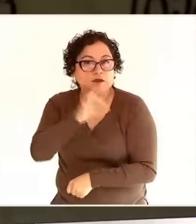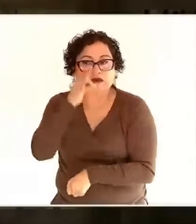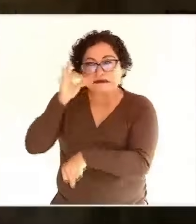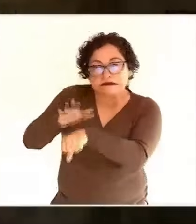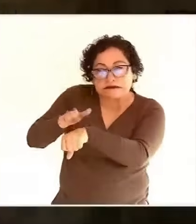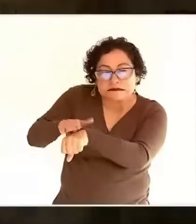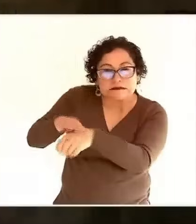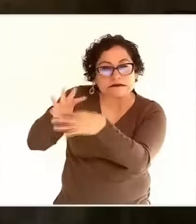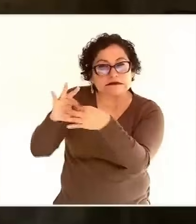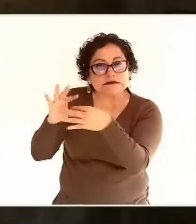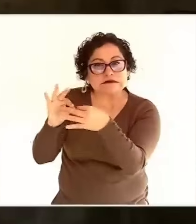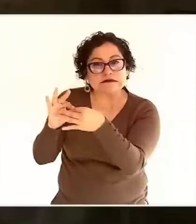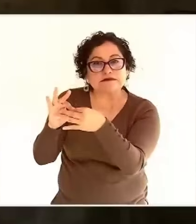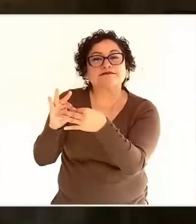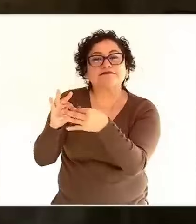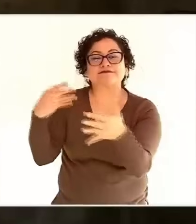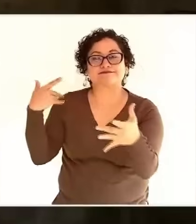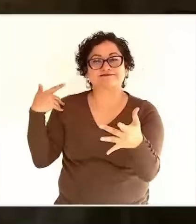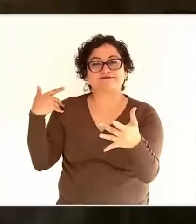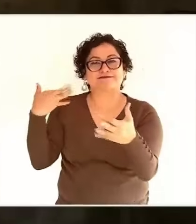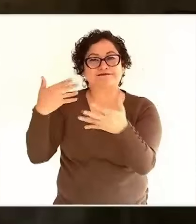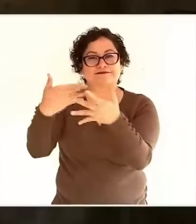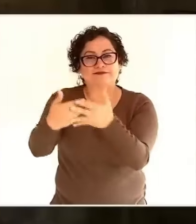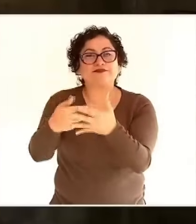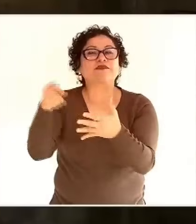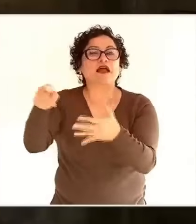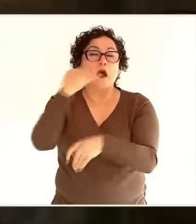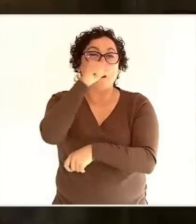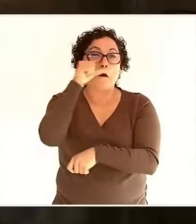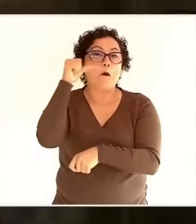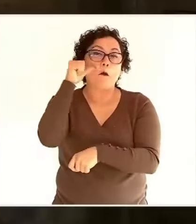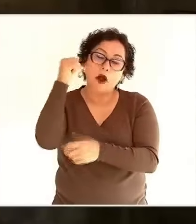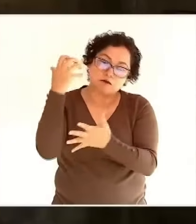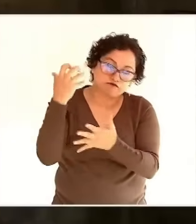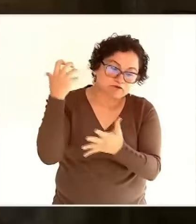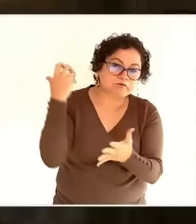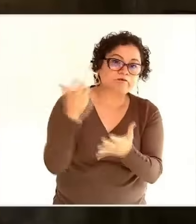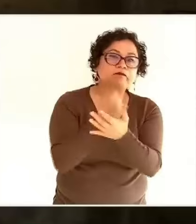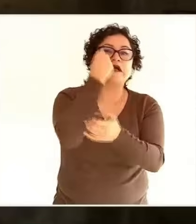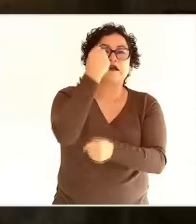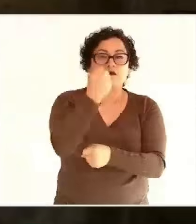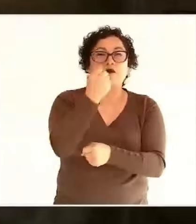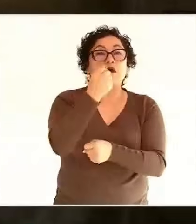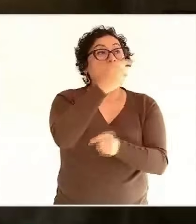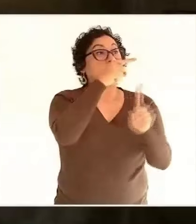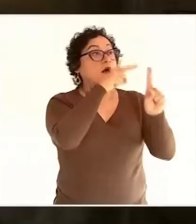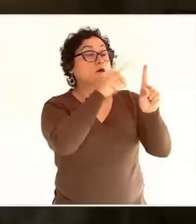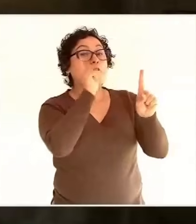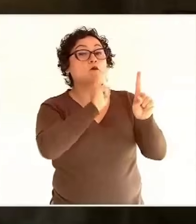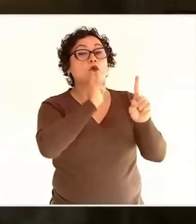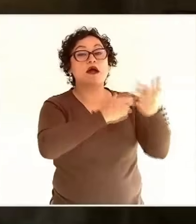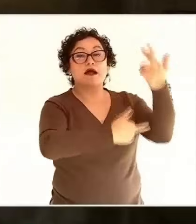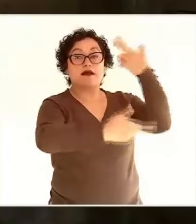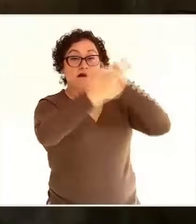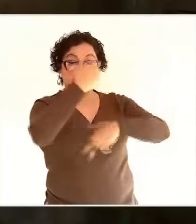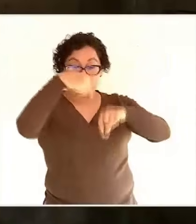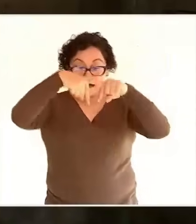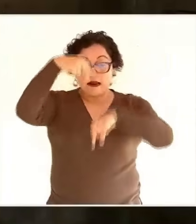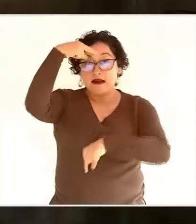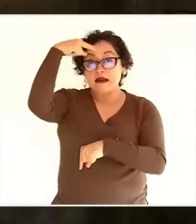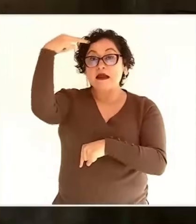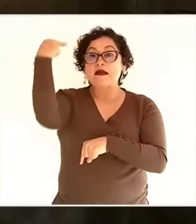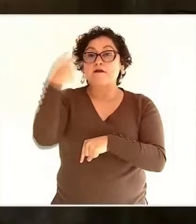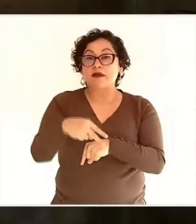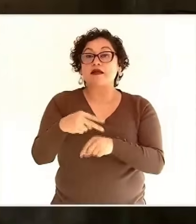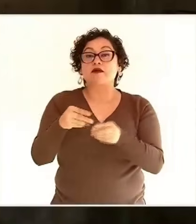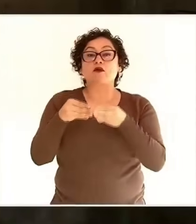la República triunfó. Juárez asumió la presidencia y Margarita regresó a México, siendo recibida con grandes vítores en el